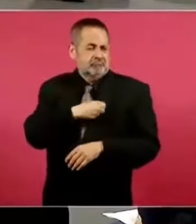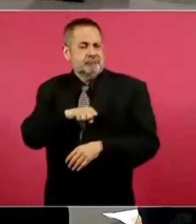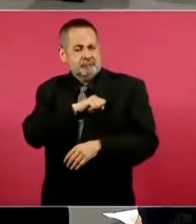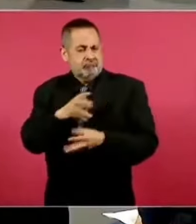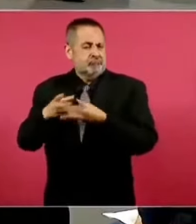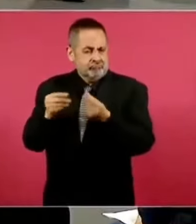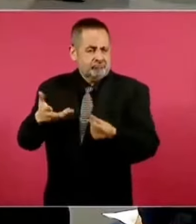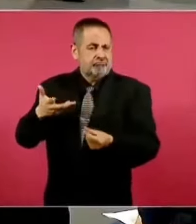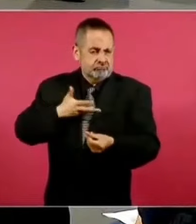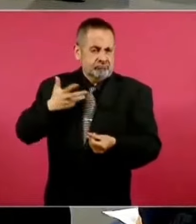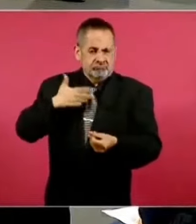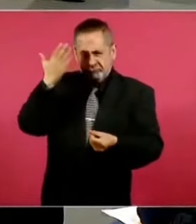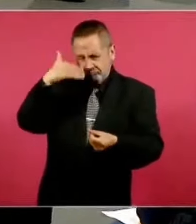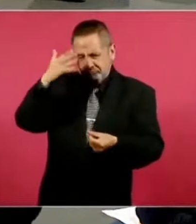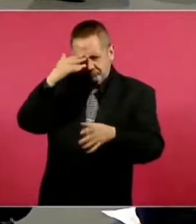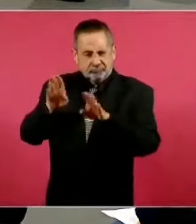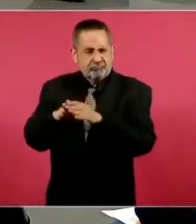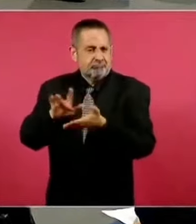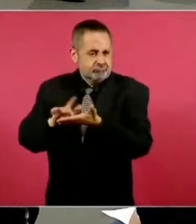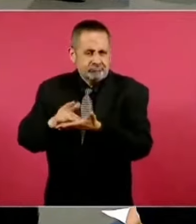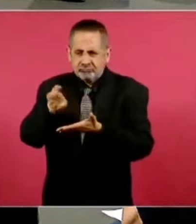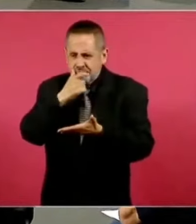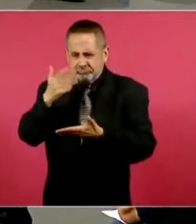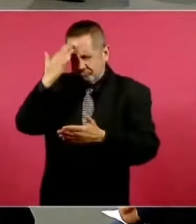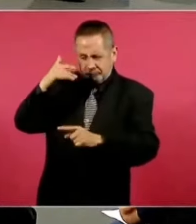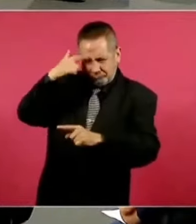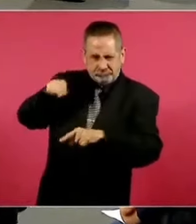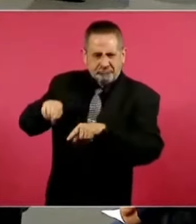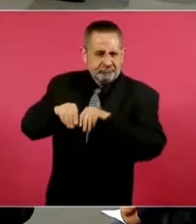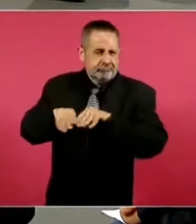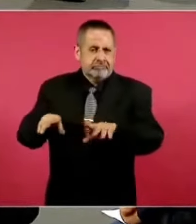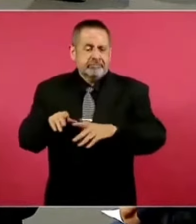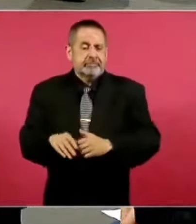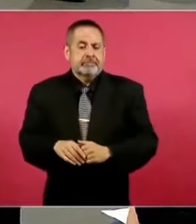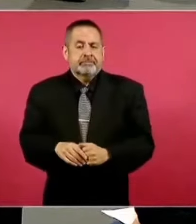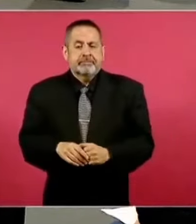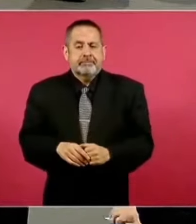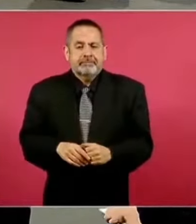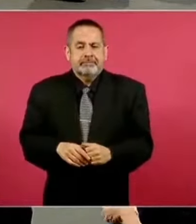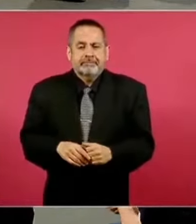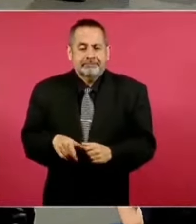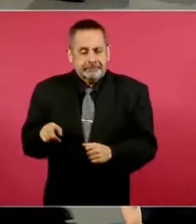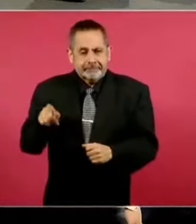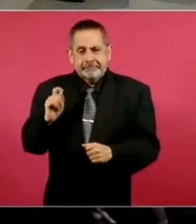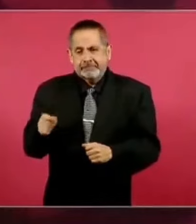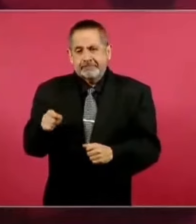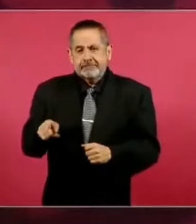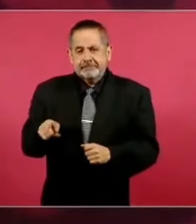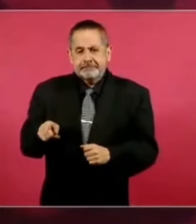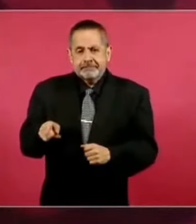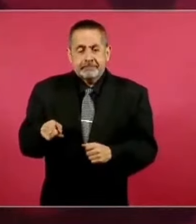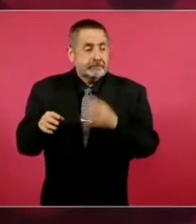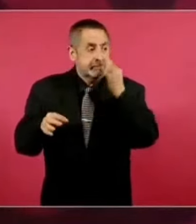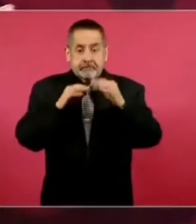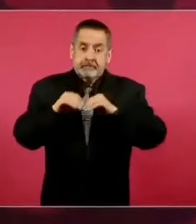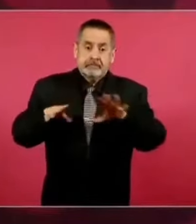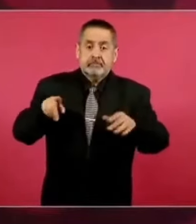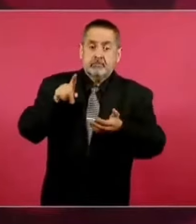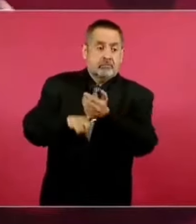ya el resultado de la investigación y ya se hacía promoción